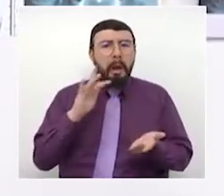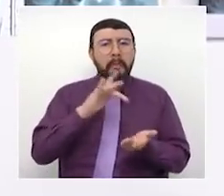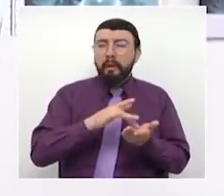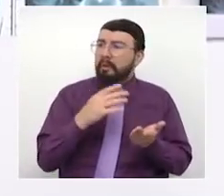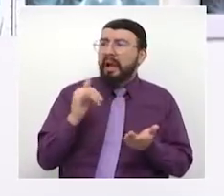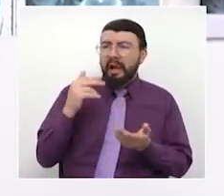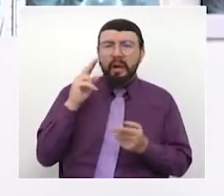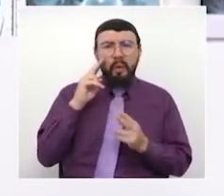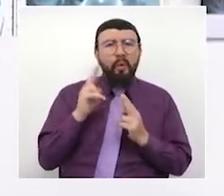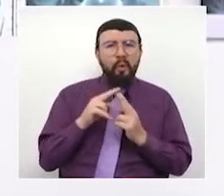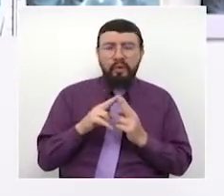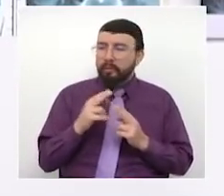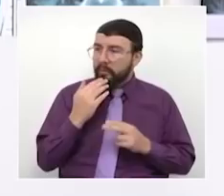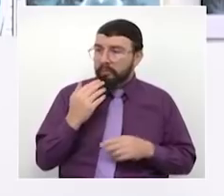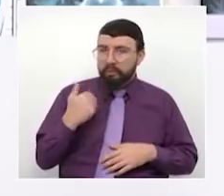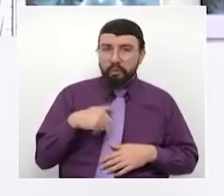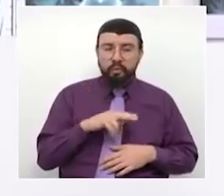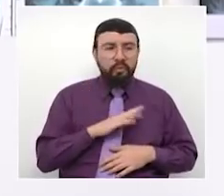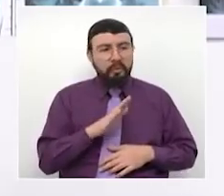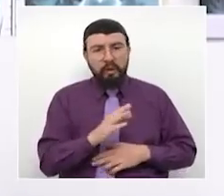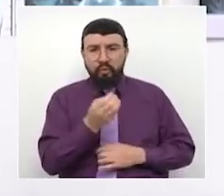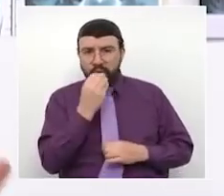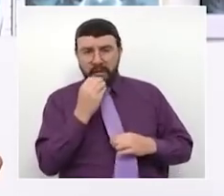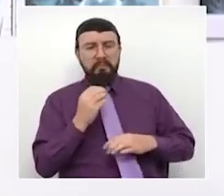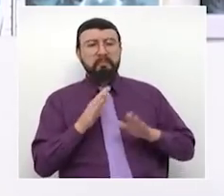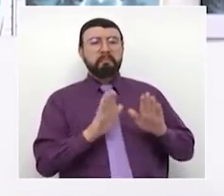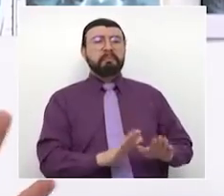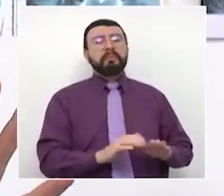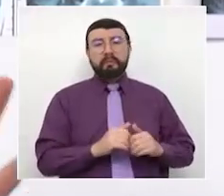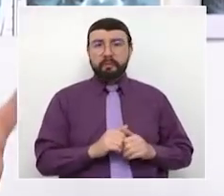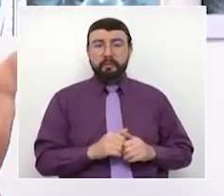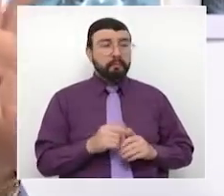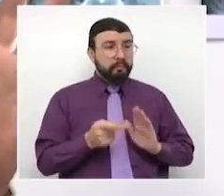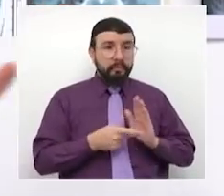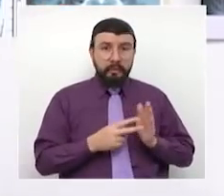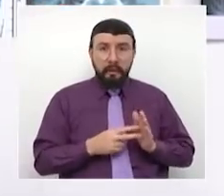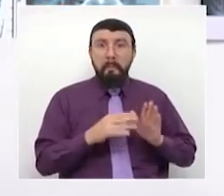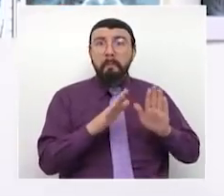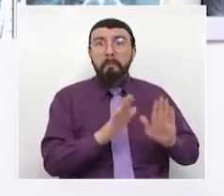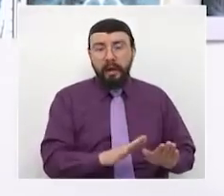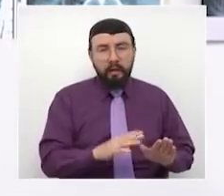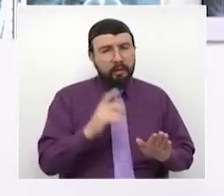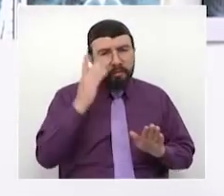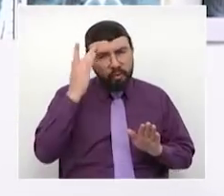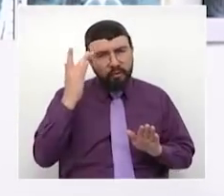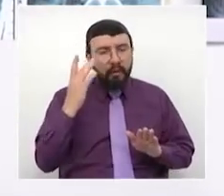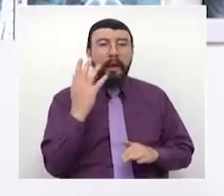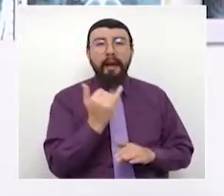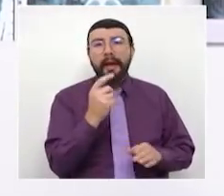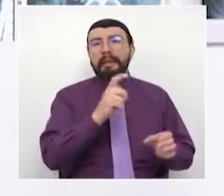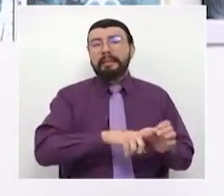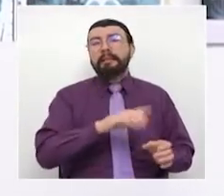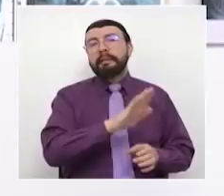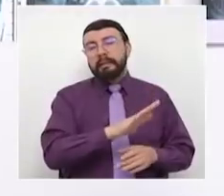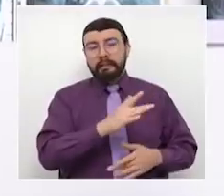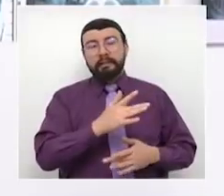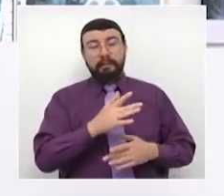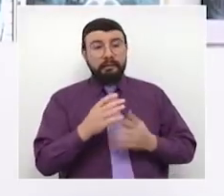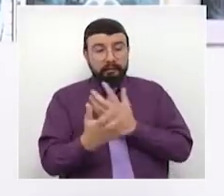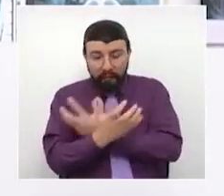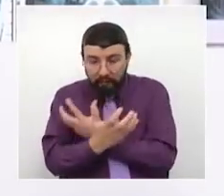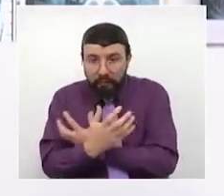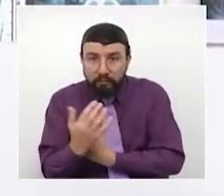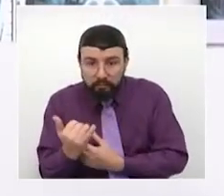nosotros suspendemos ese tipo de alimentos. No es una dieta, es suspenderlos porque sabemos todo eso, y ahí está la parte científica. La